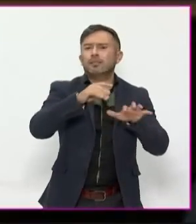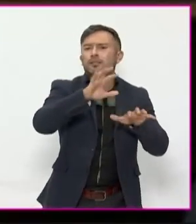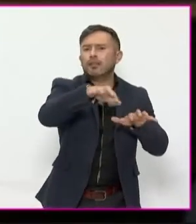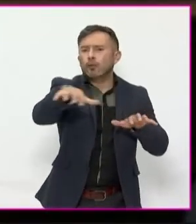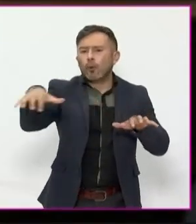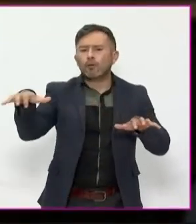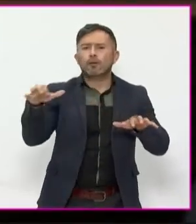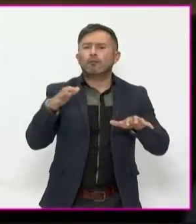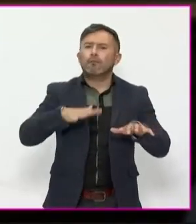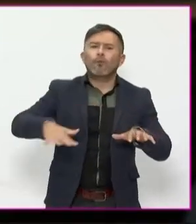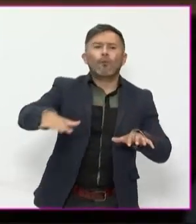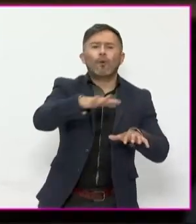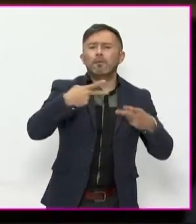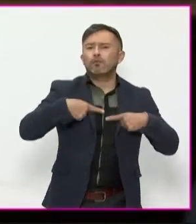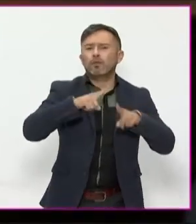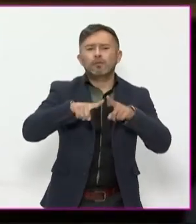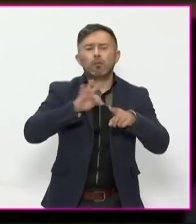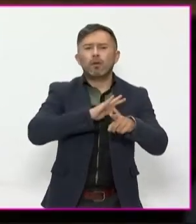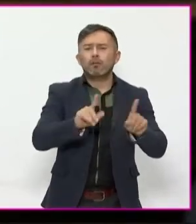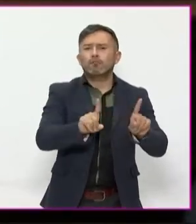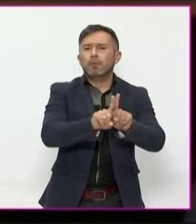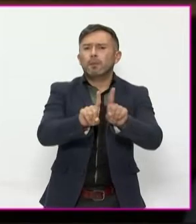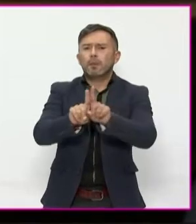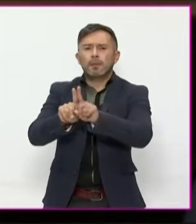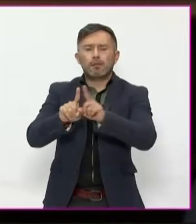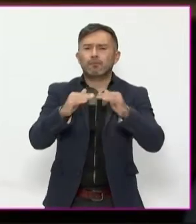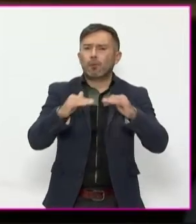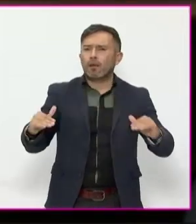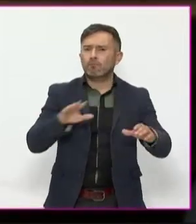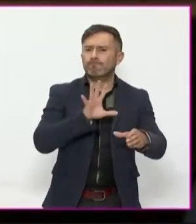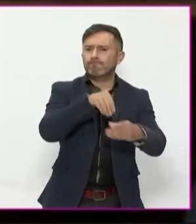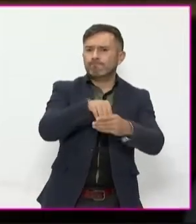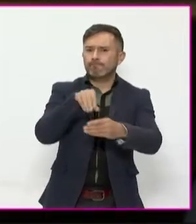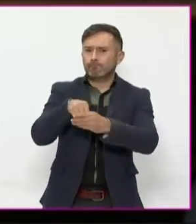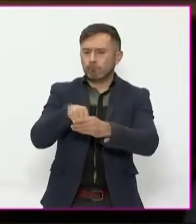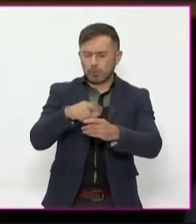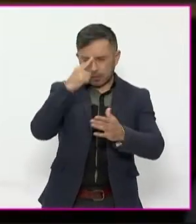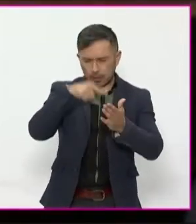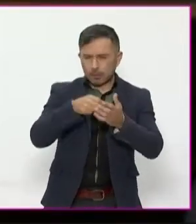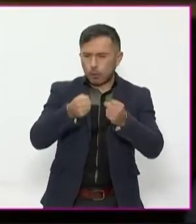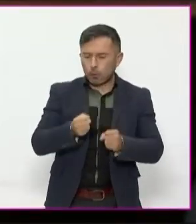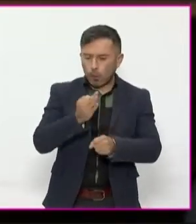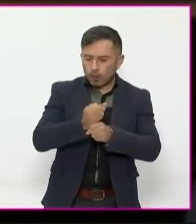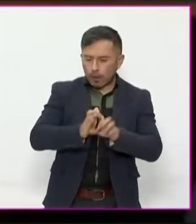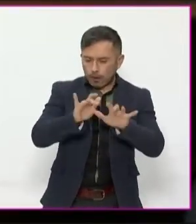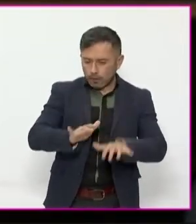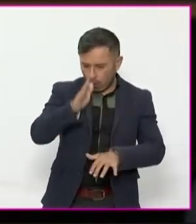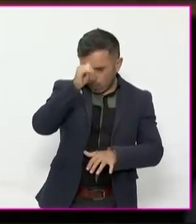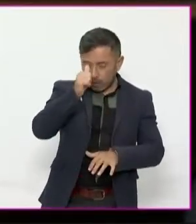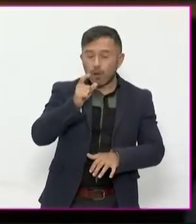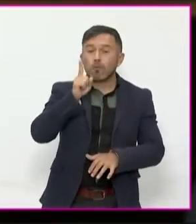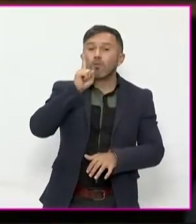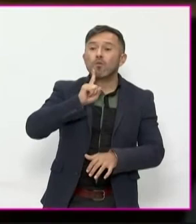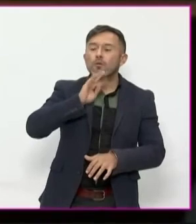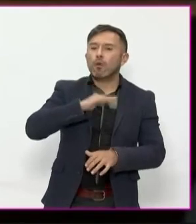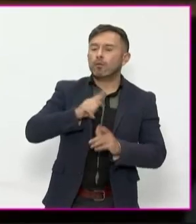de la sociedad. Estoy segura que con la aprobación de este acuerdo se da un paso firme para que las mujeres ocupen cargos